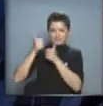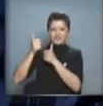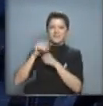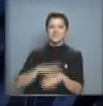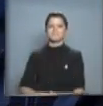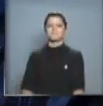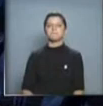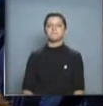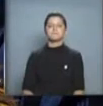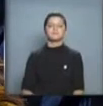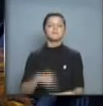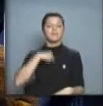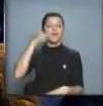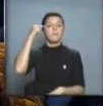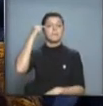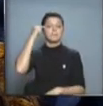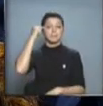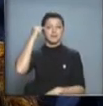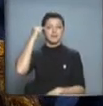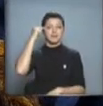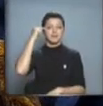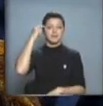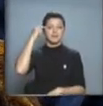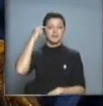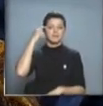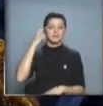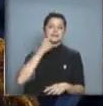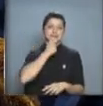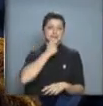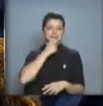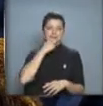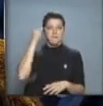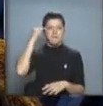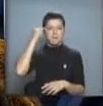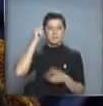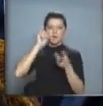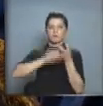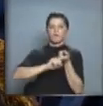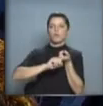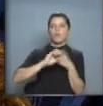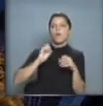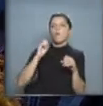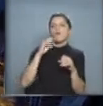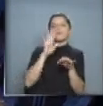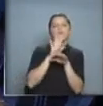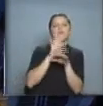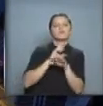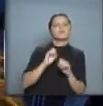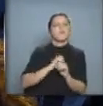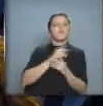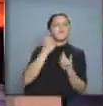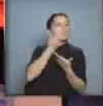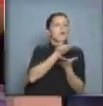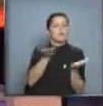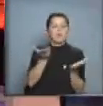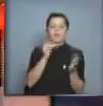creo que... Sí, a ver, dígame. Creo que si lo toman el casamiento como una demuestra de amor, el amor en una pareja se tiene que demostrar todos los días, porque